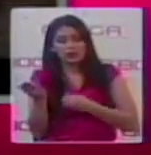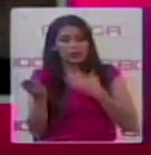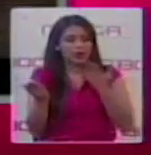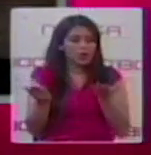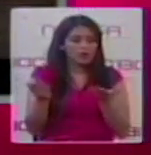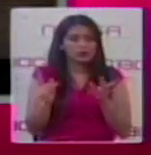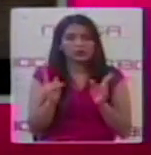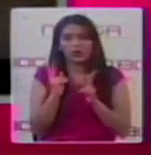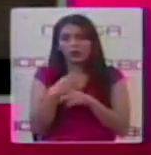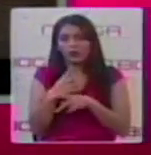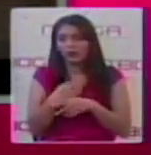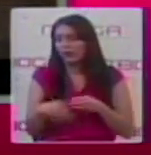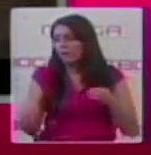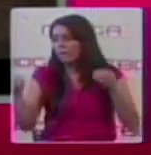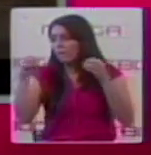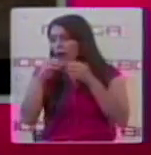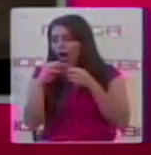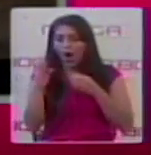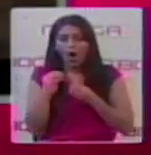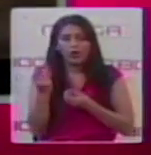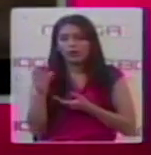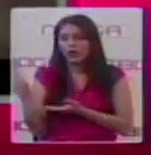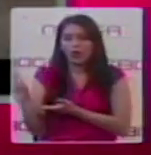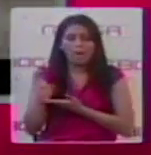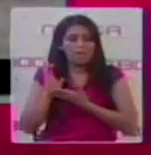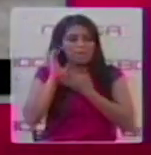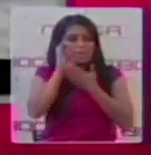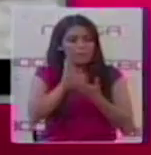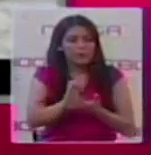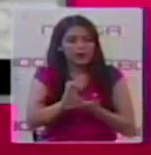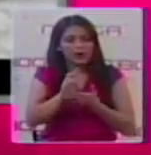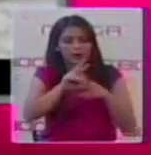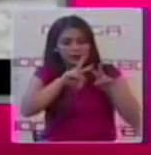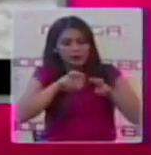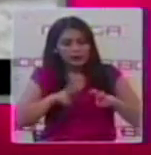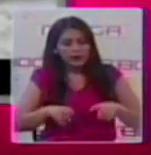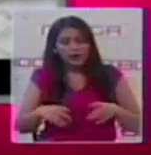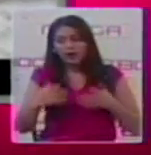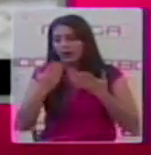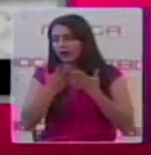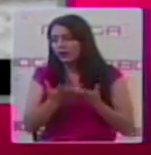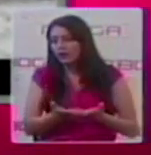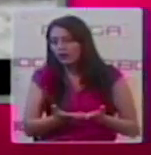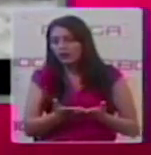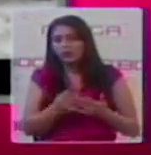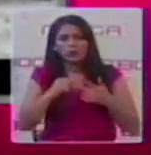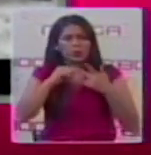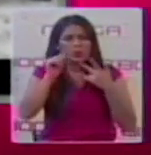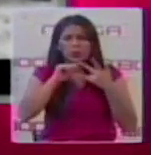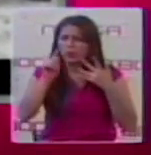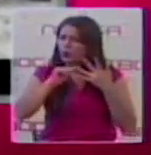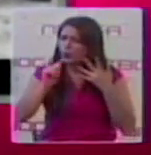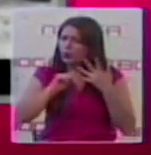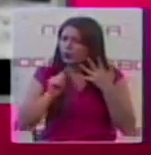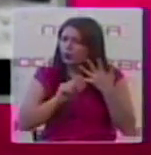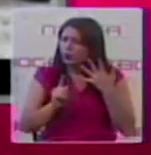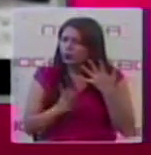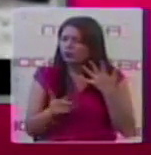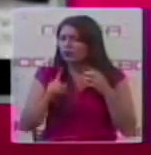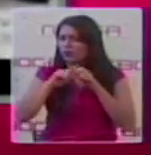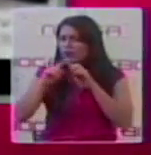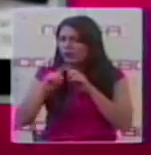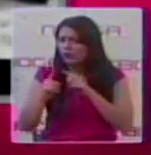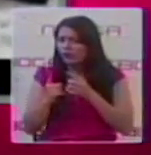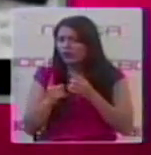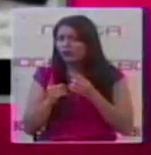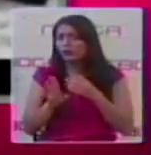más, que si teníamos que invertir un poco menos en investigación y desarrollo. También teníamos que ver la competencia, el